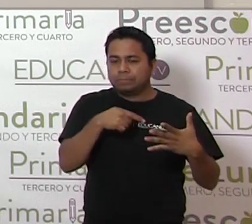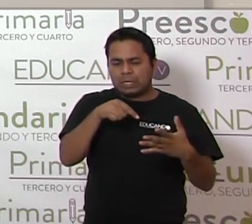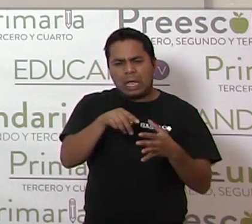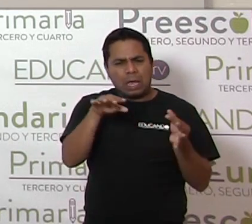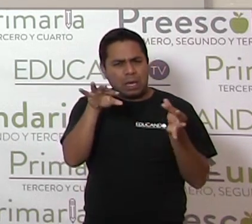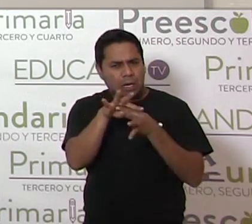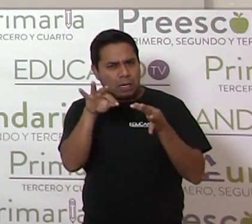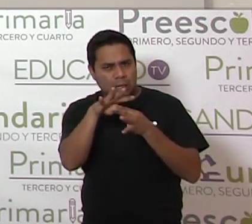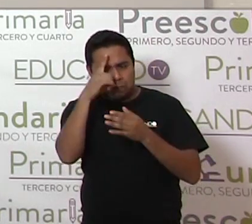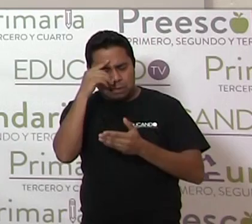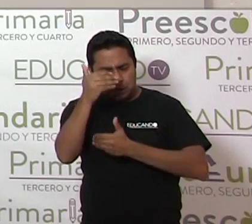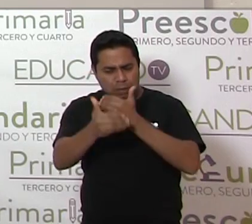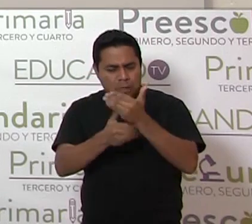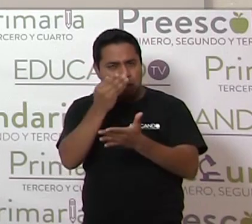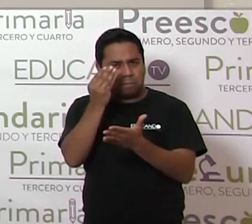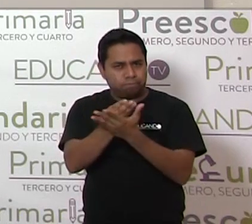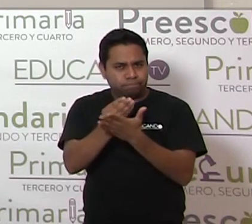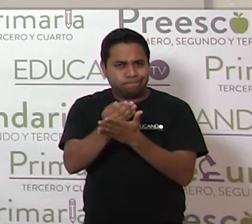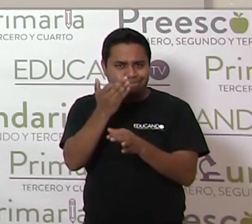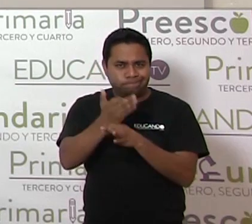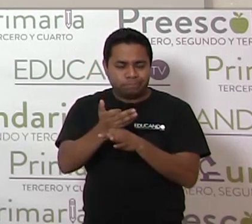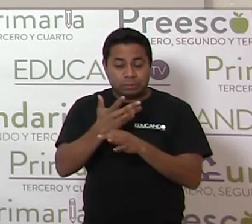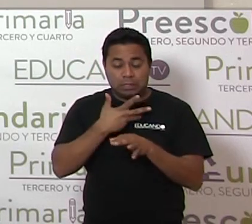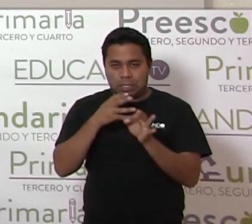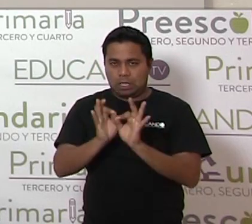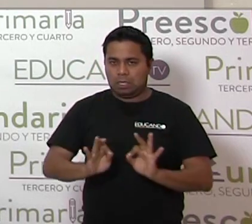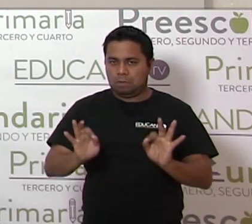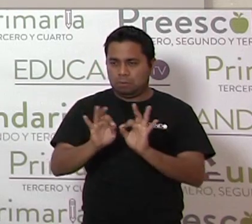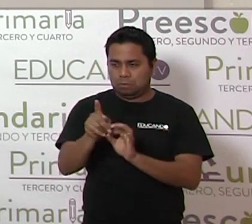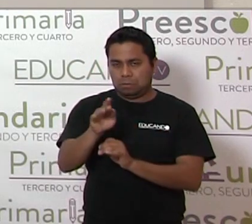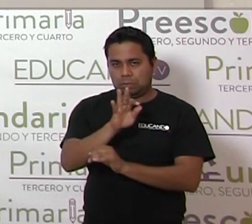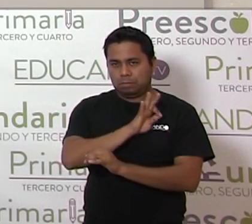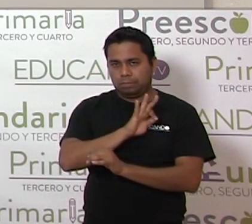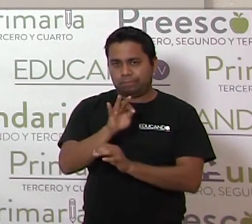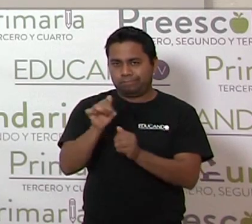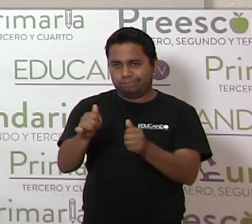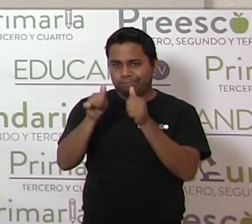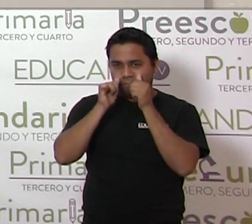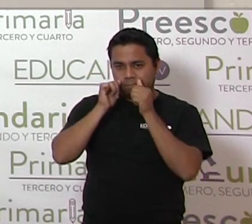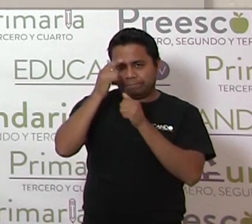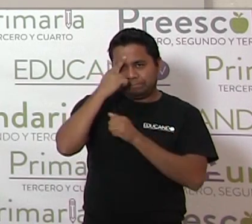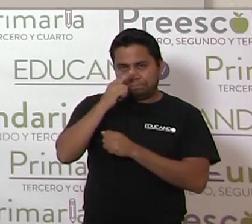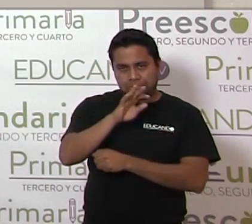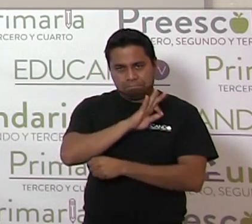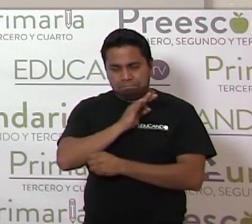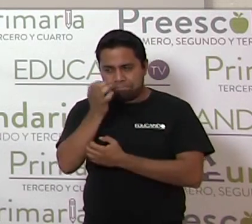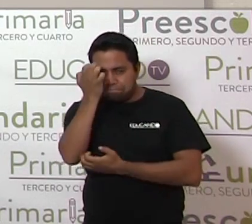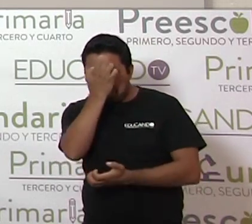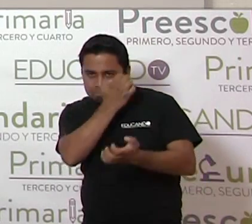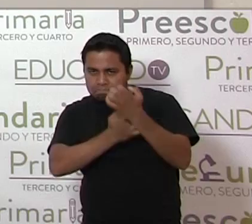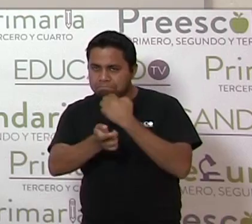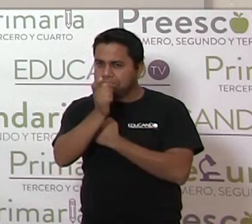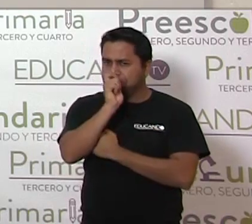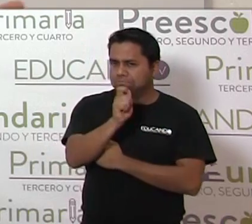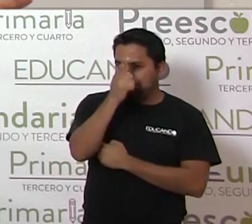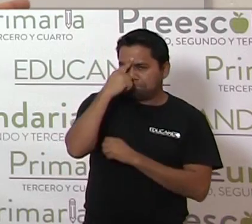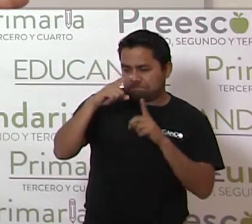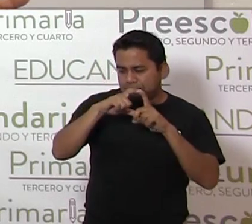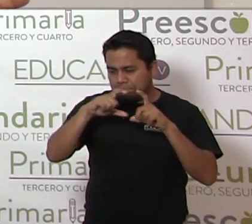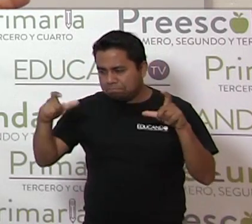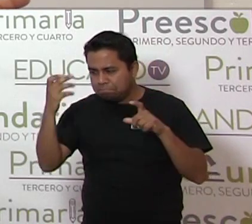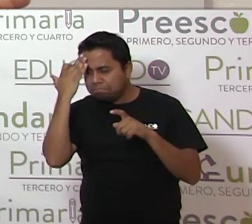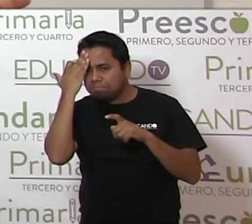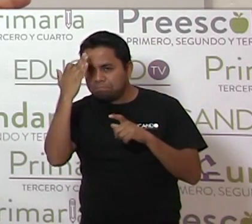cual vamos a estar platicando a lo largo de la sesión. Es muy importante que puedas poner atención para que juntos podamos analizar lo que es